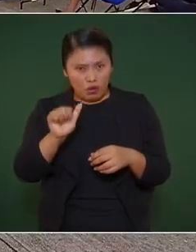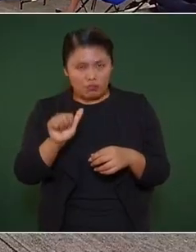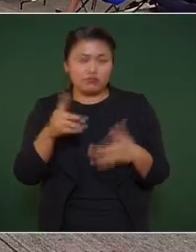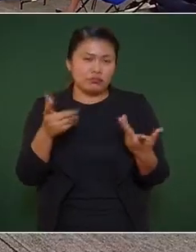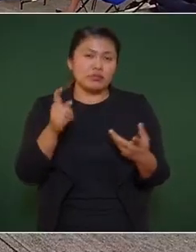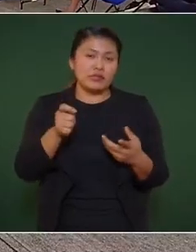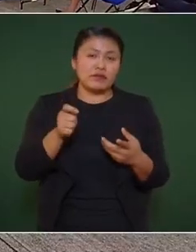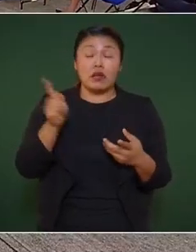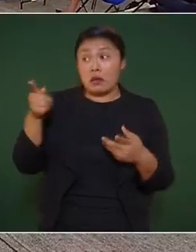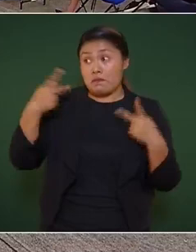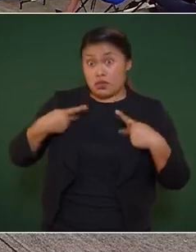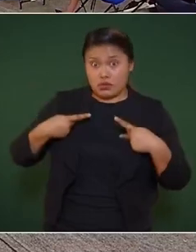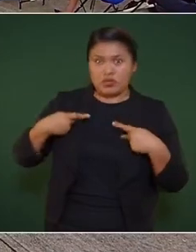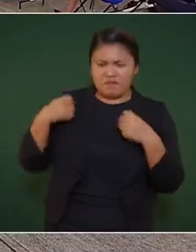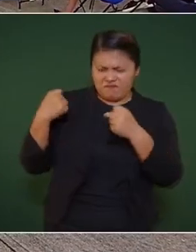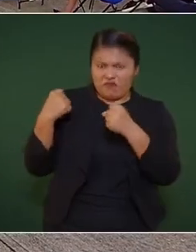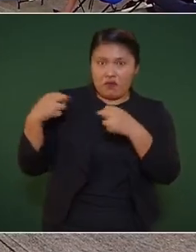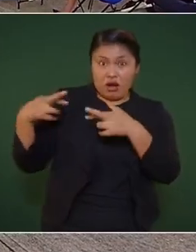y así